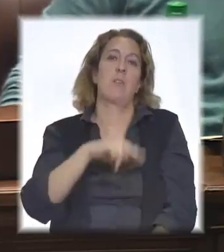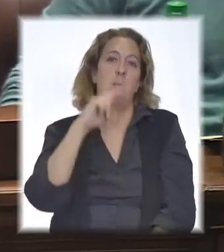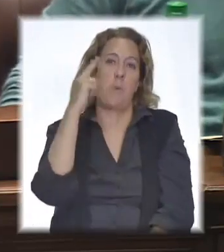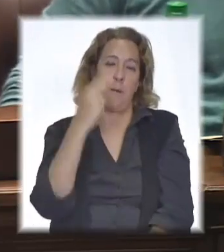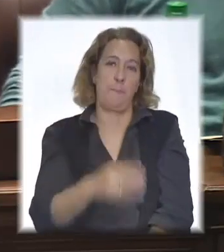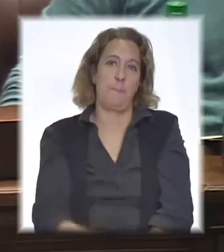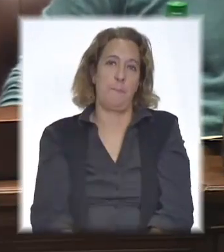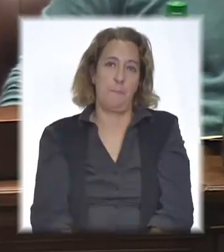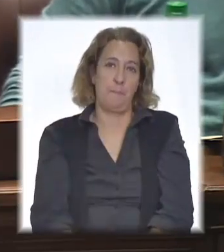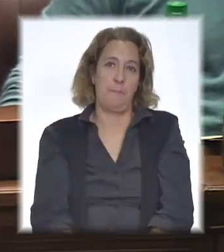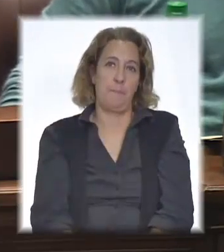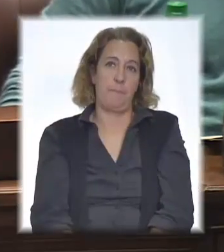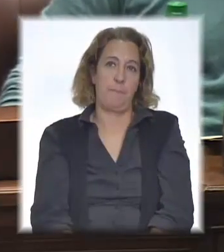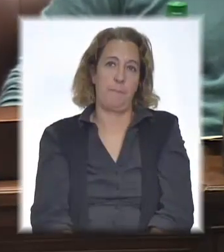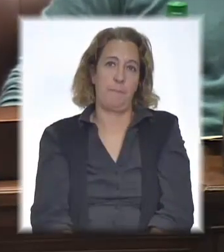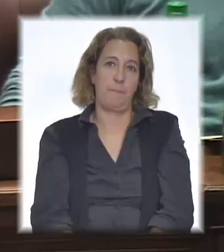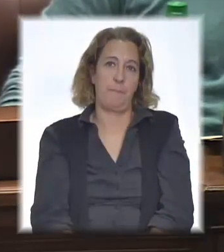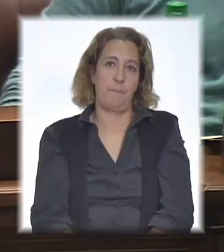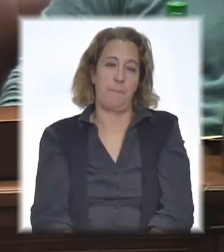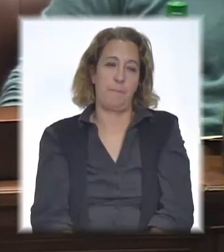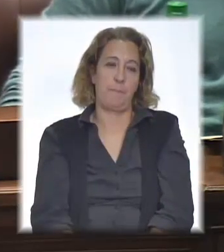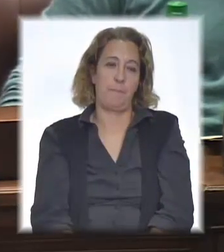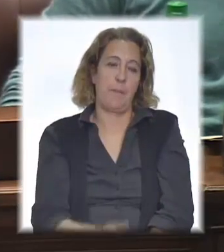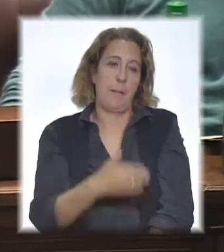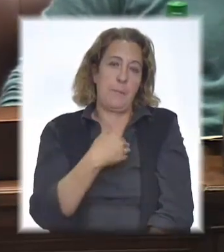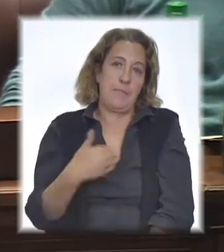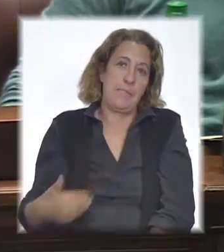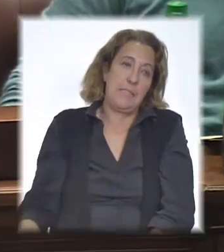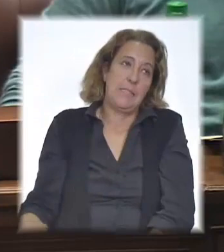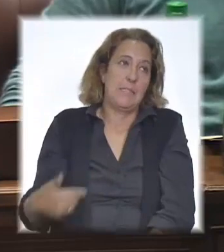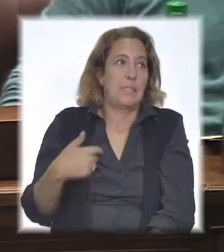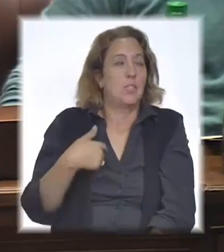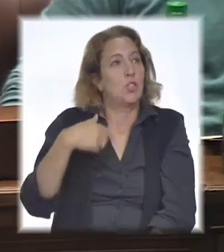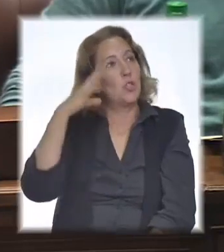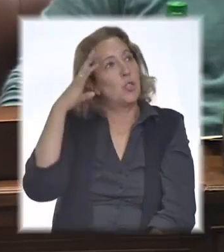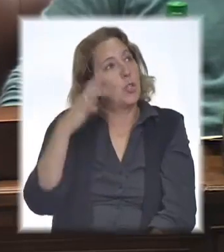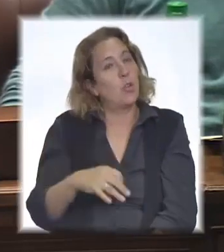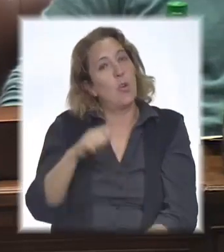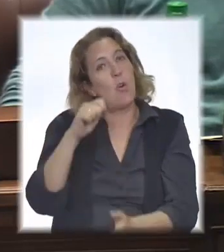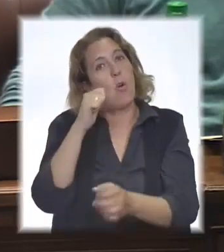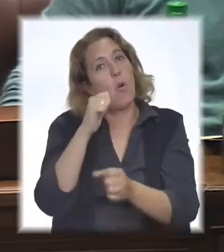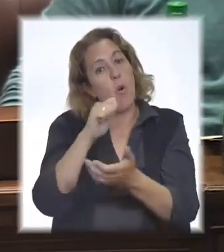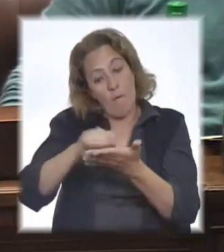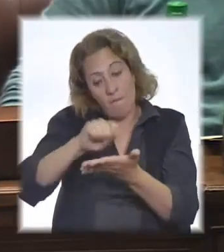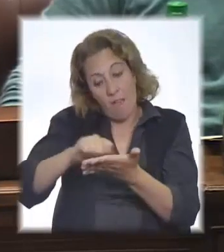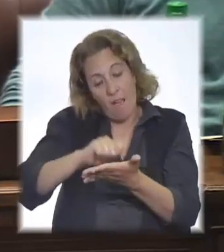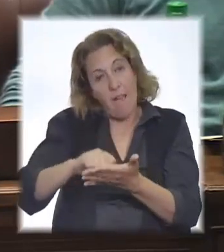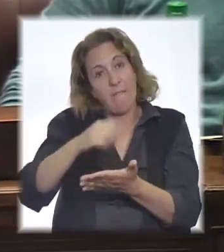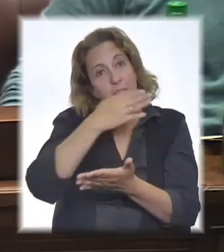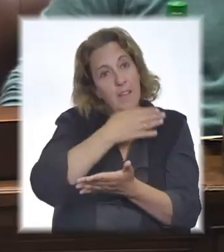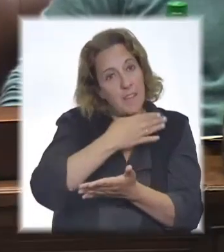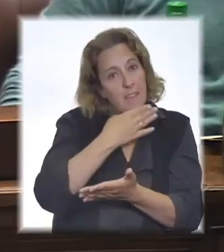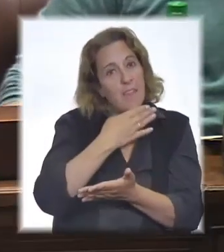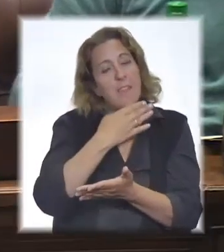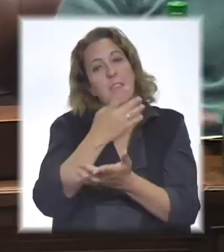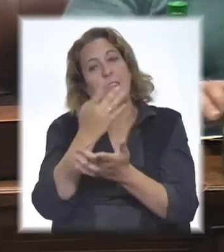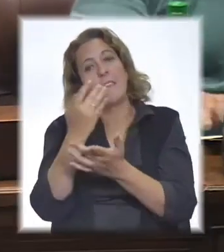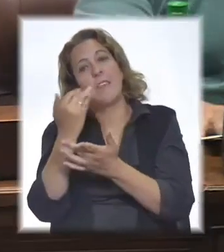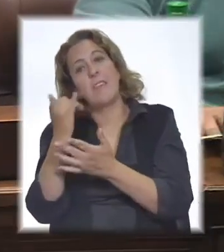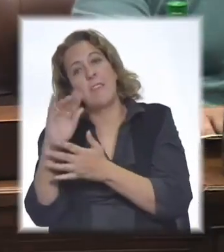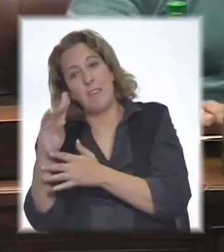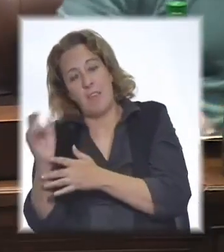así que presidente yo creo que la obra de mario benedetti idea vilariño